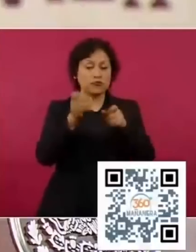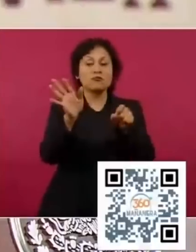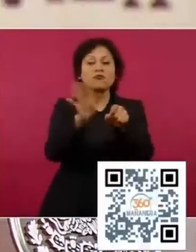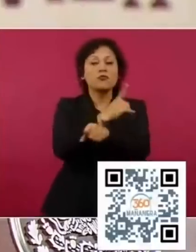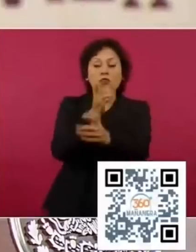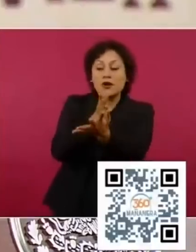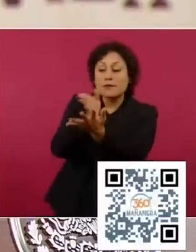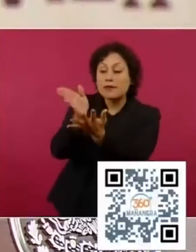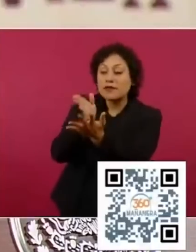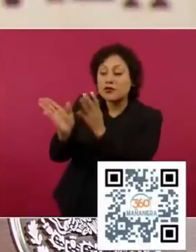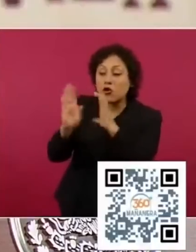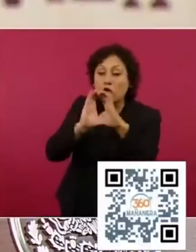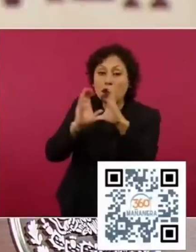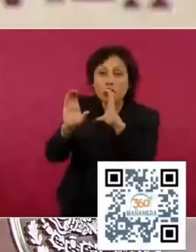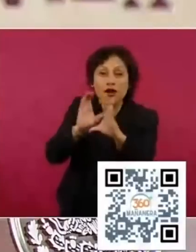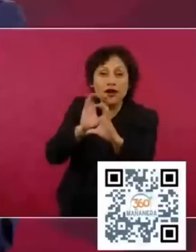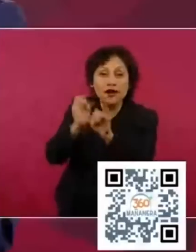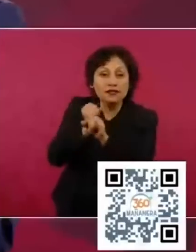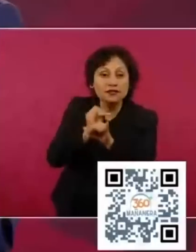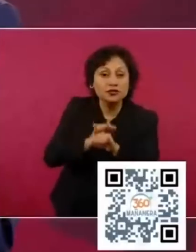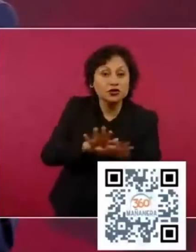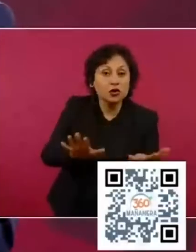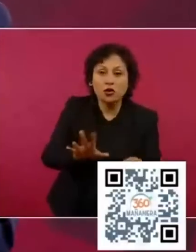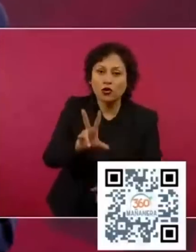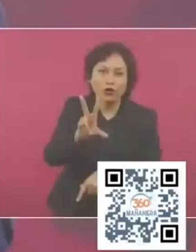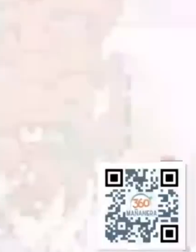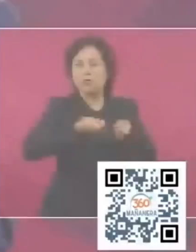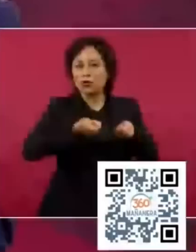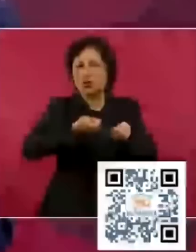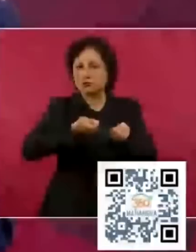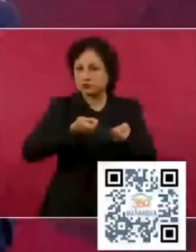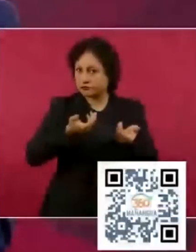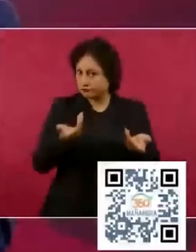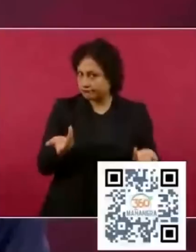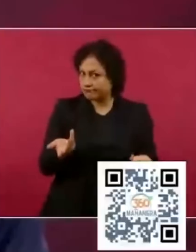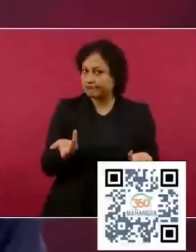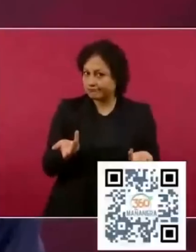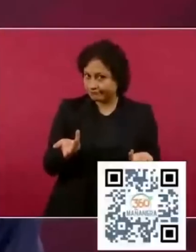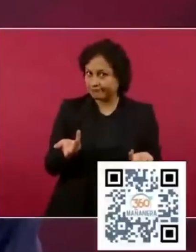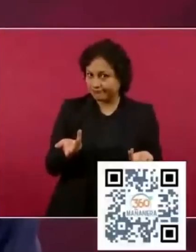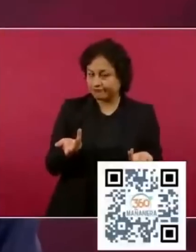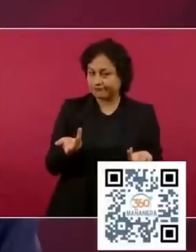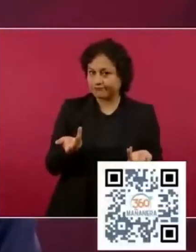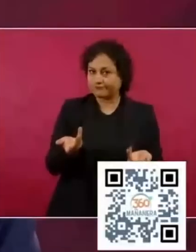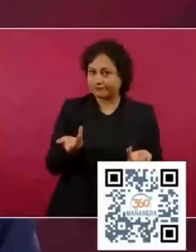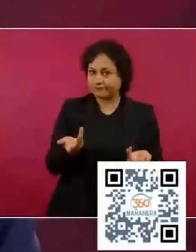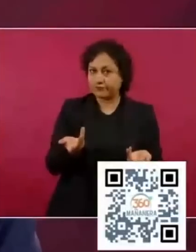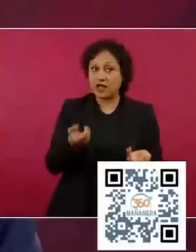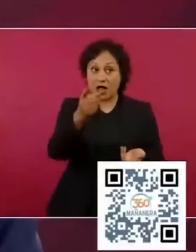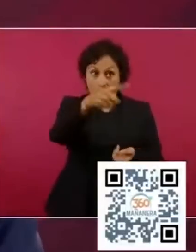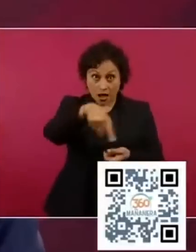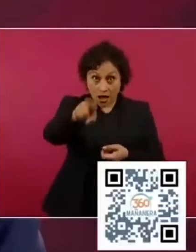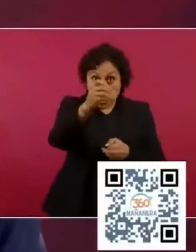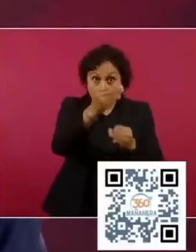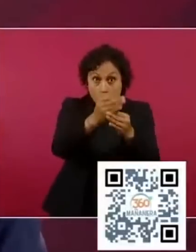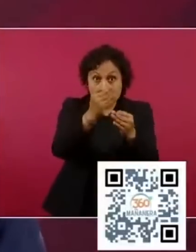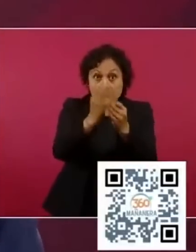de información Son medios de manipulación eso para los que estudian periodismo